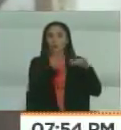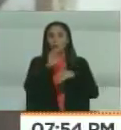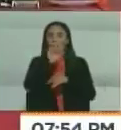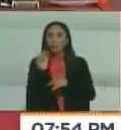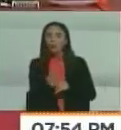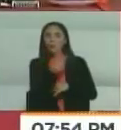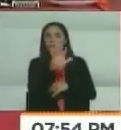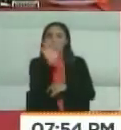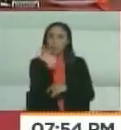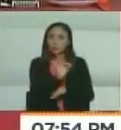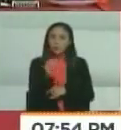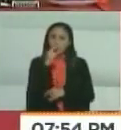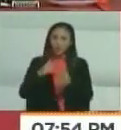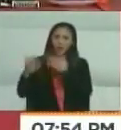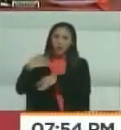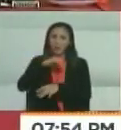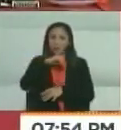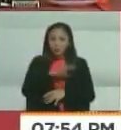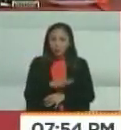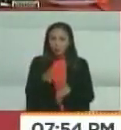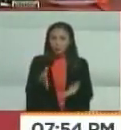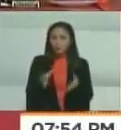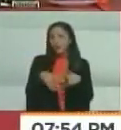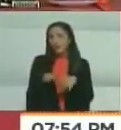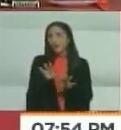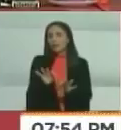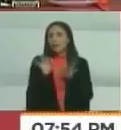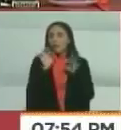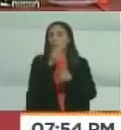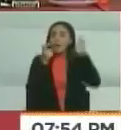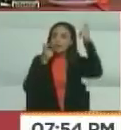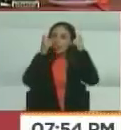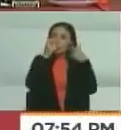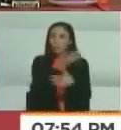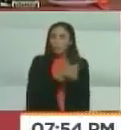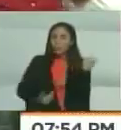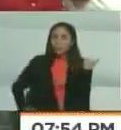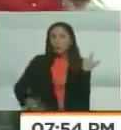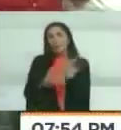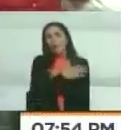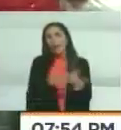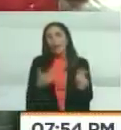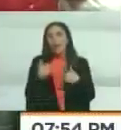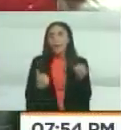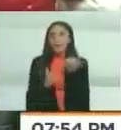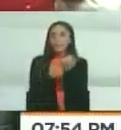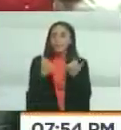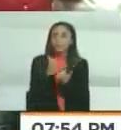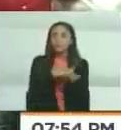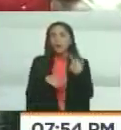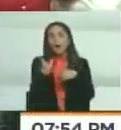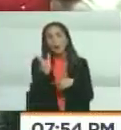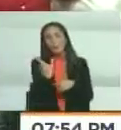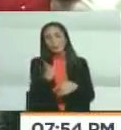84,5% de los votos emitidos pasaron por la tarjeta del Partido Socialista Unido de Venezuela en apoyo a Nicolás Maduro.